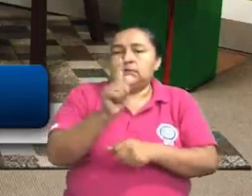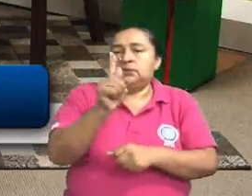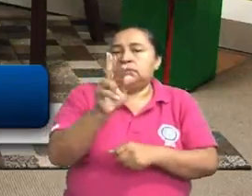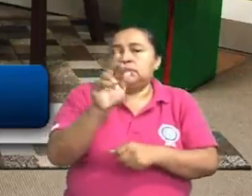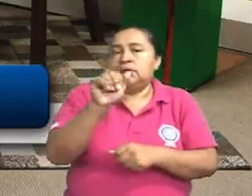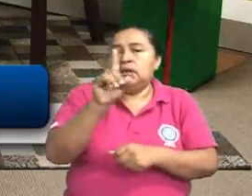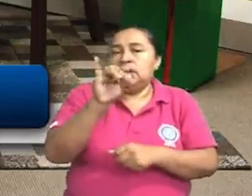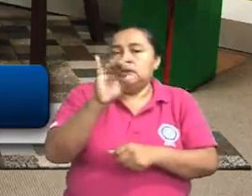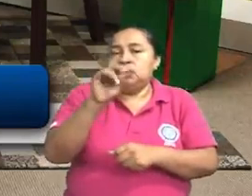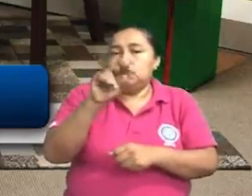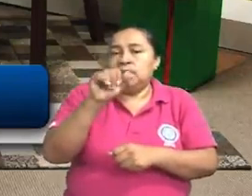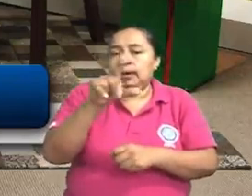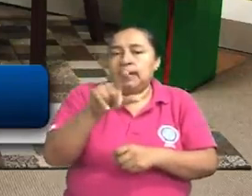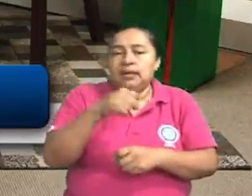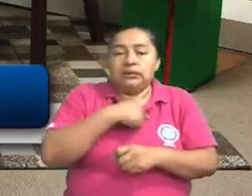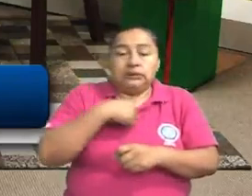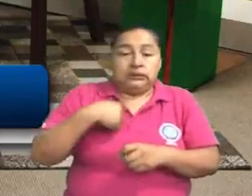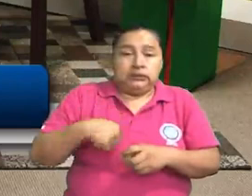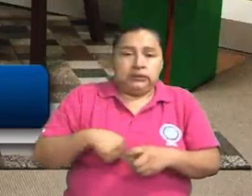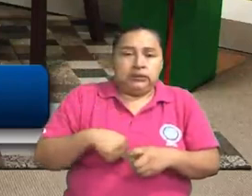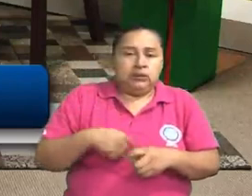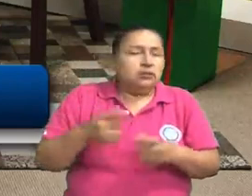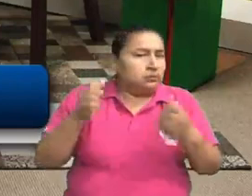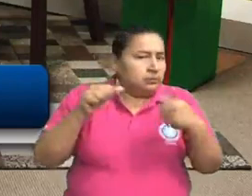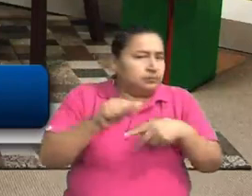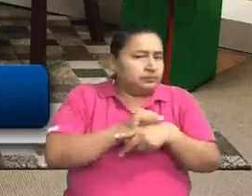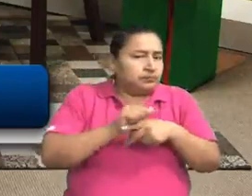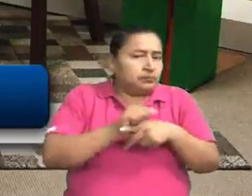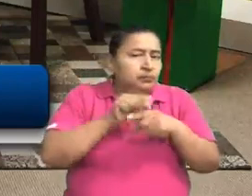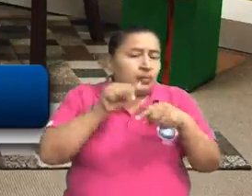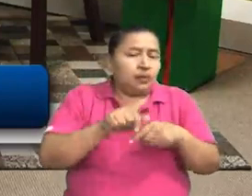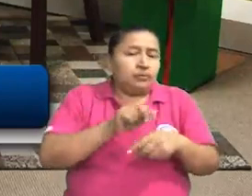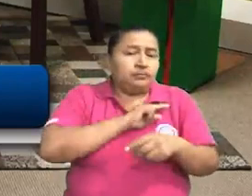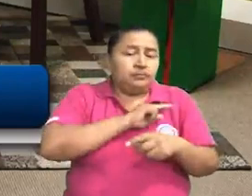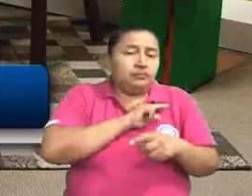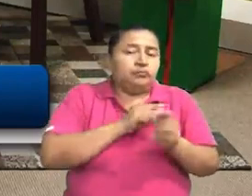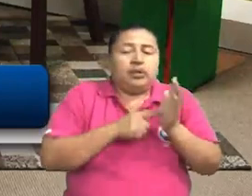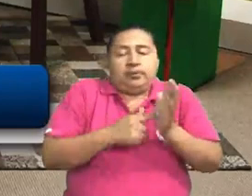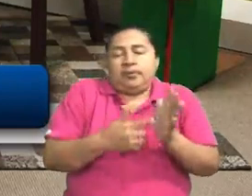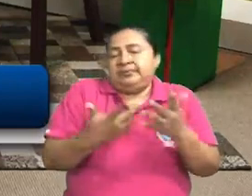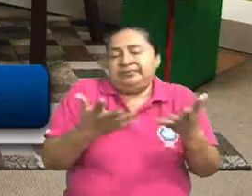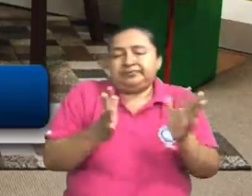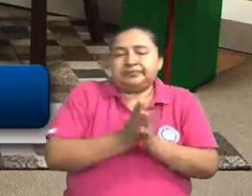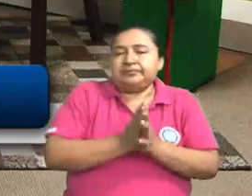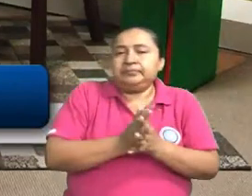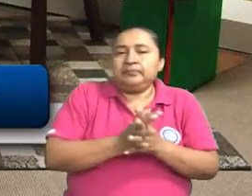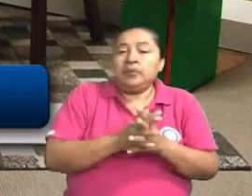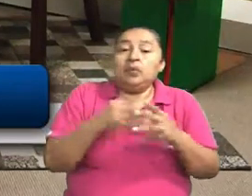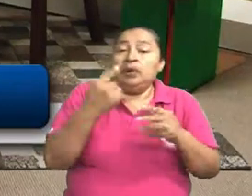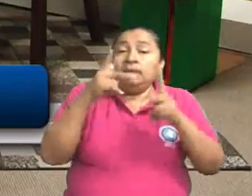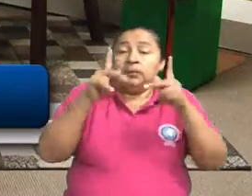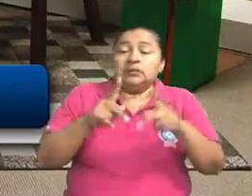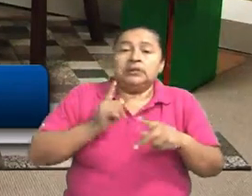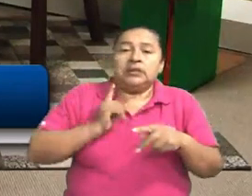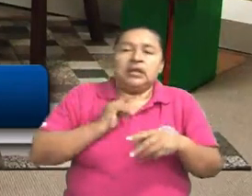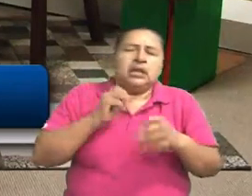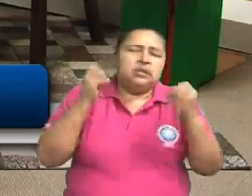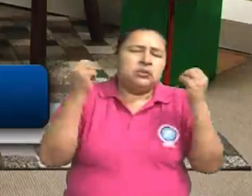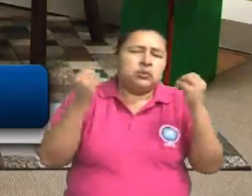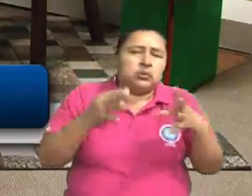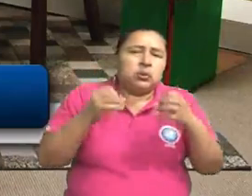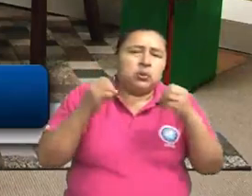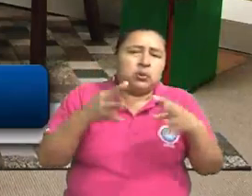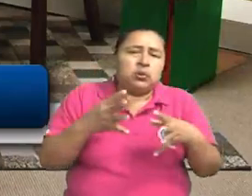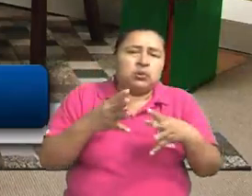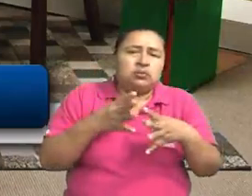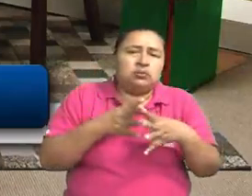tradicional china se aplica en el área, por ejemplo, donde hay un, por ejemplo, a ver, una persona tiene un dolor fuerte de